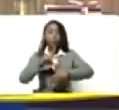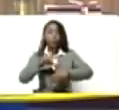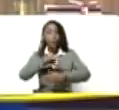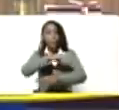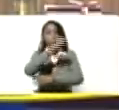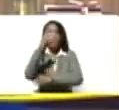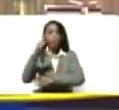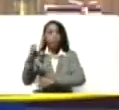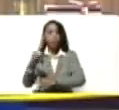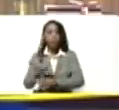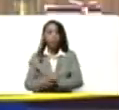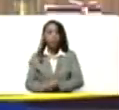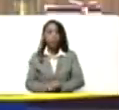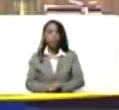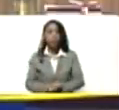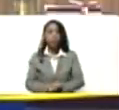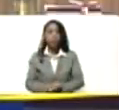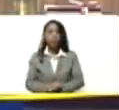a quien conviene